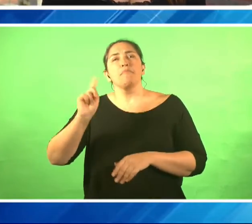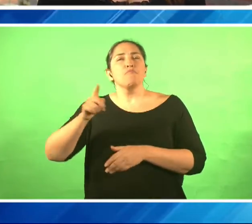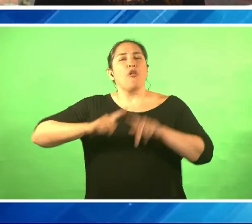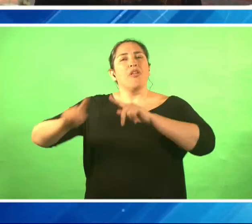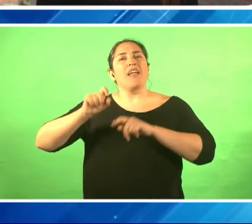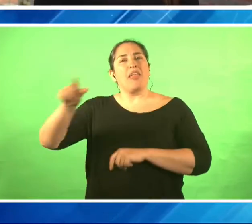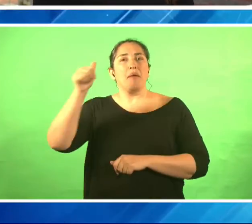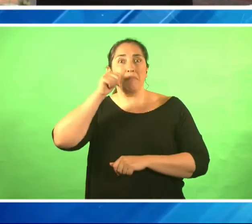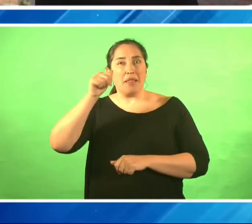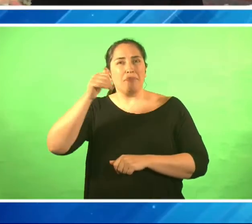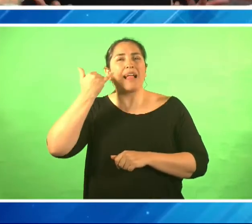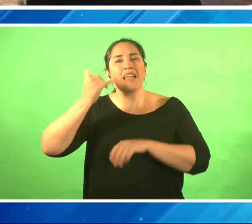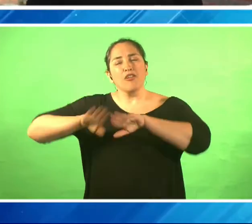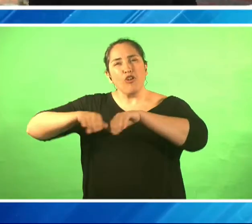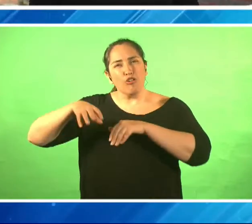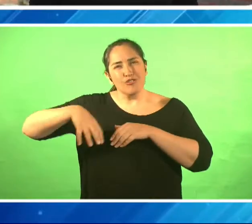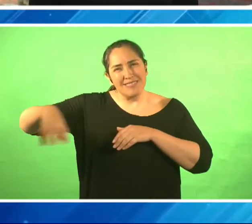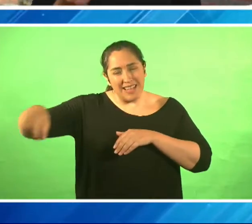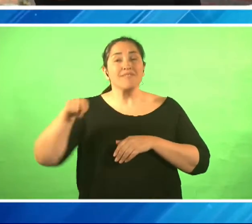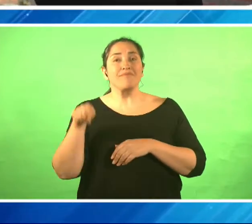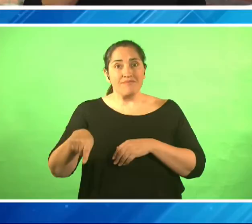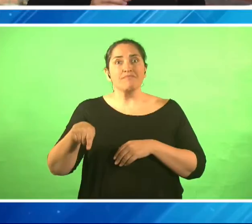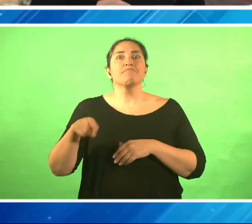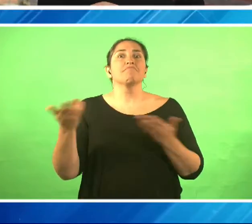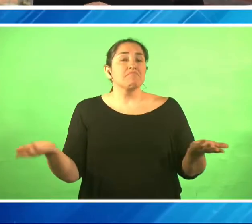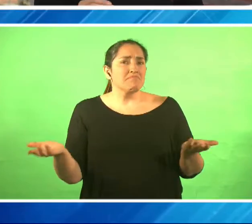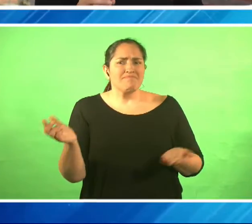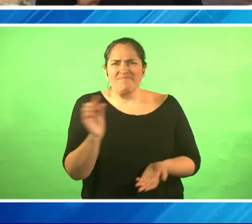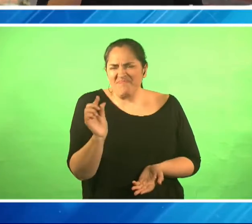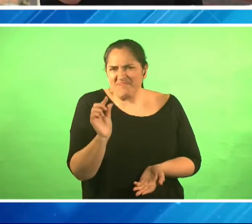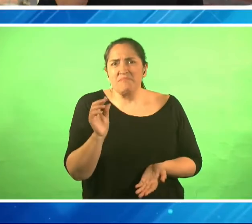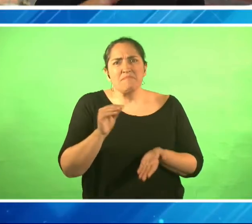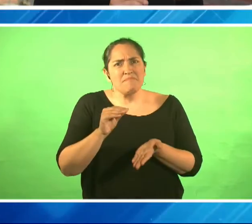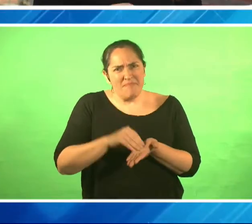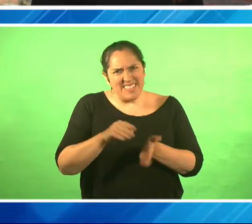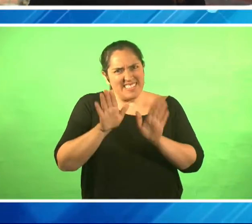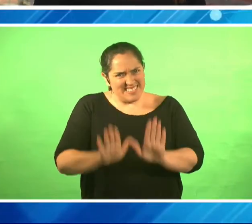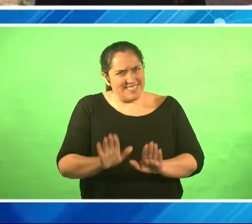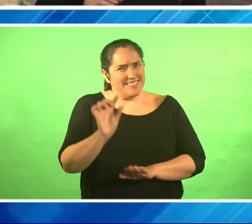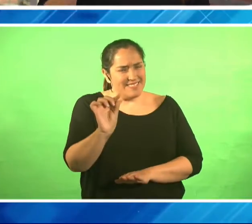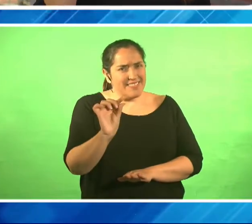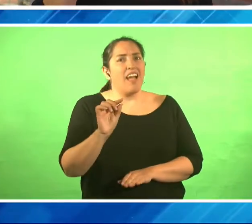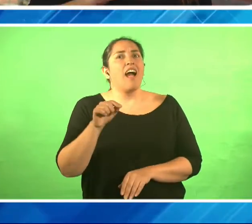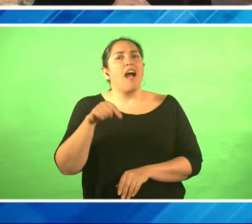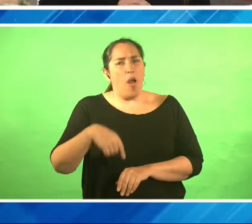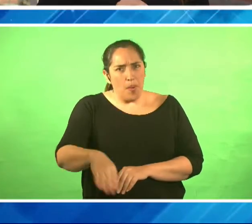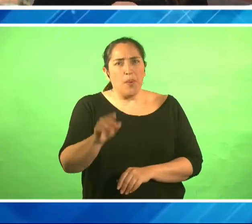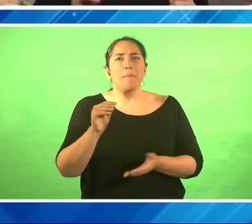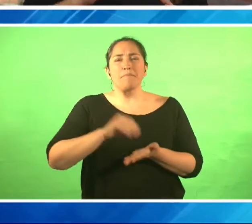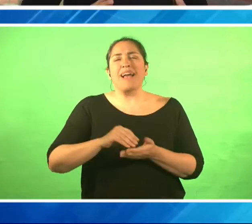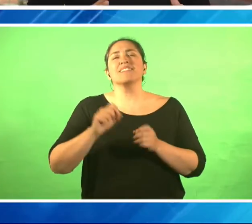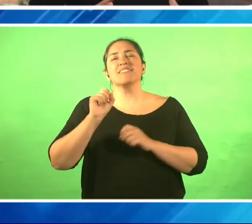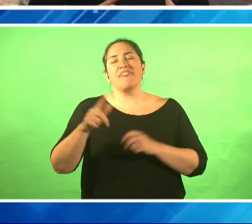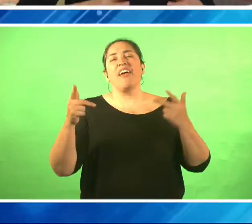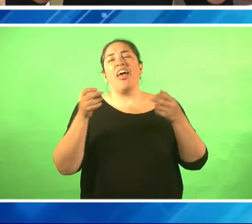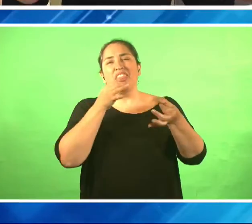la costa atlántica. Y ustedes quédense unos minutos más del otro lado, que ahora viene un nuevo diálogo sin